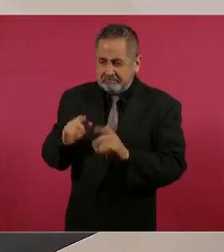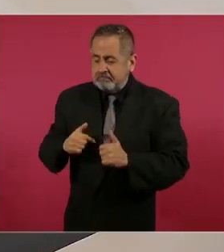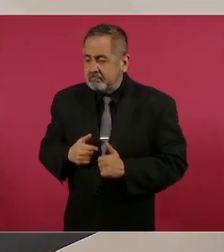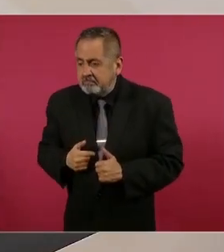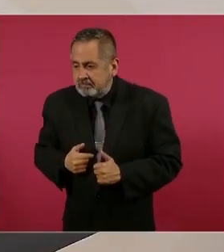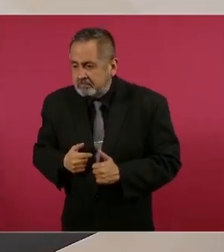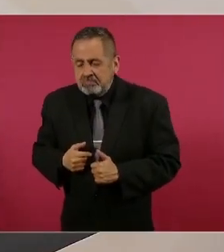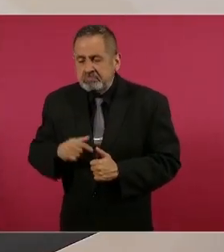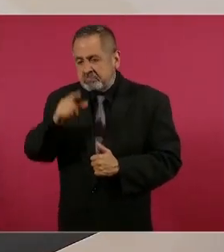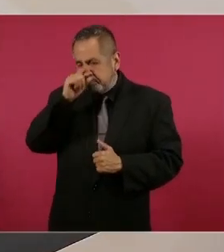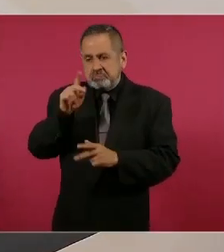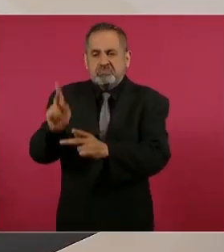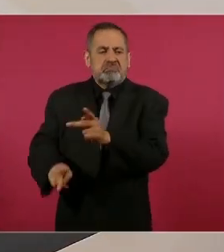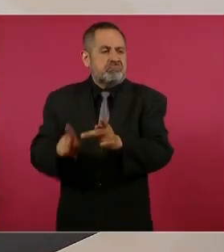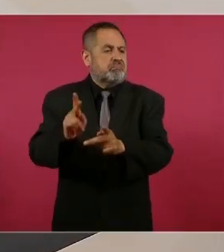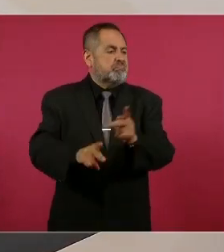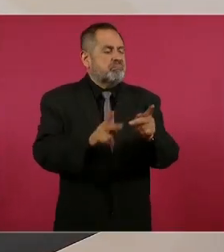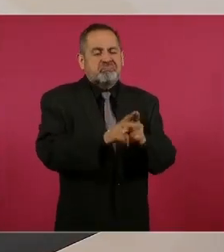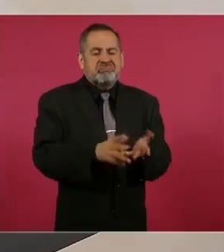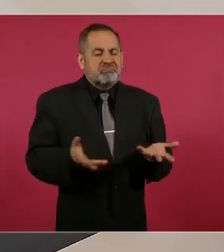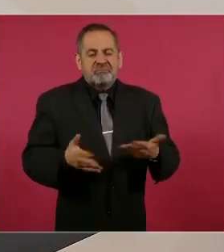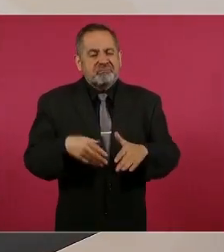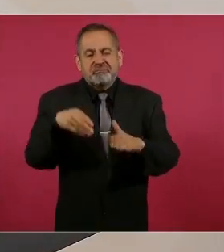no terminamos